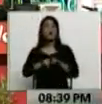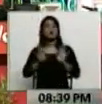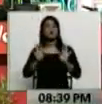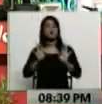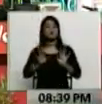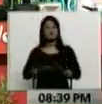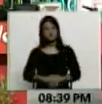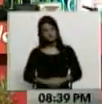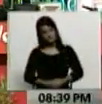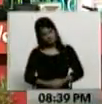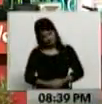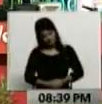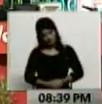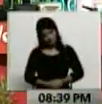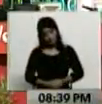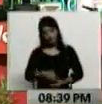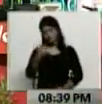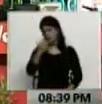López